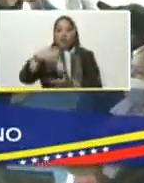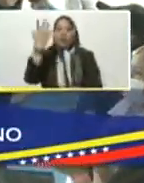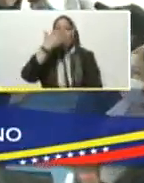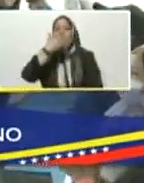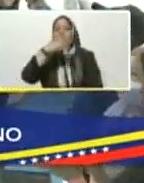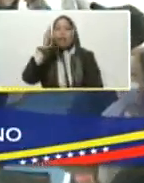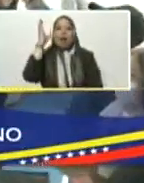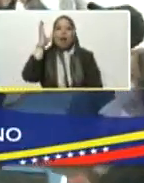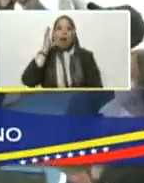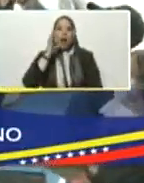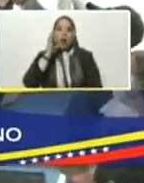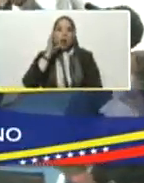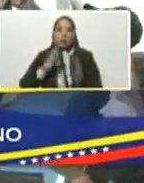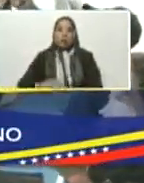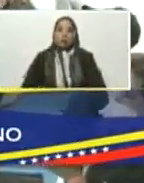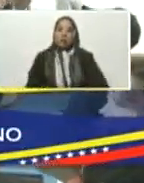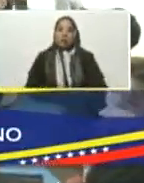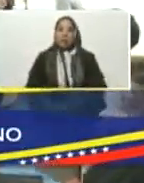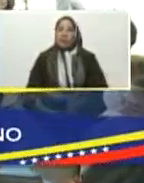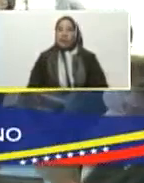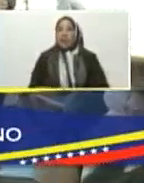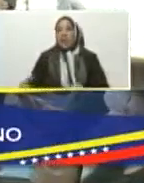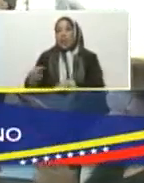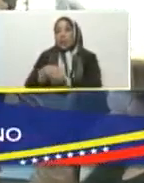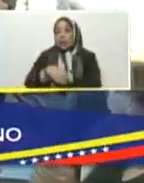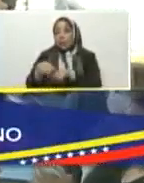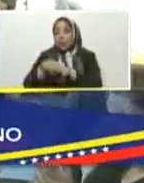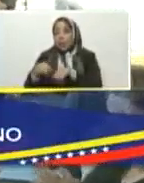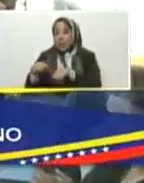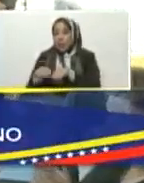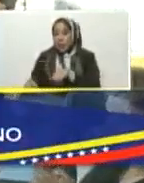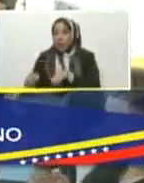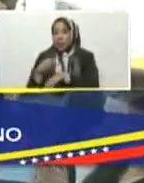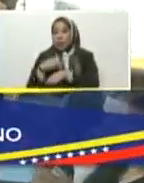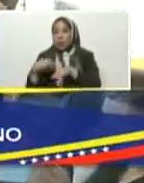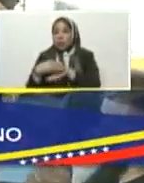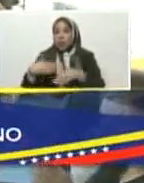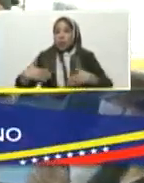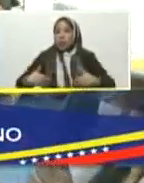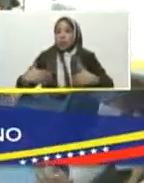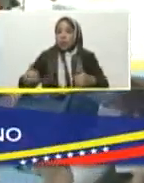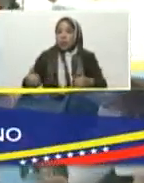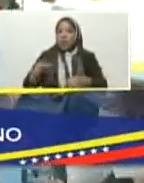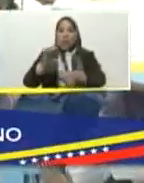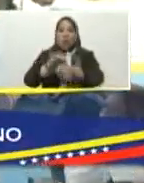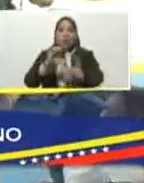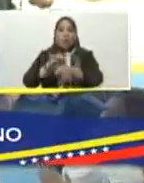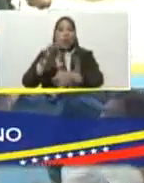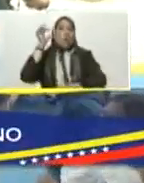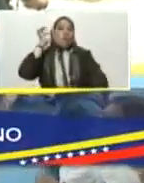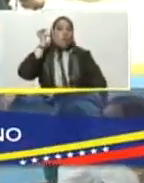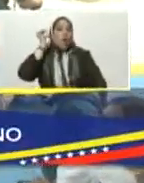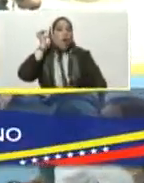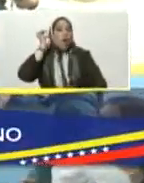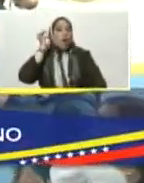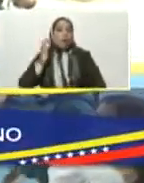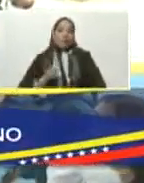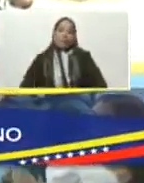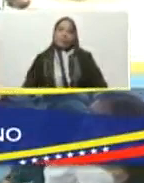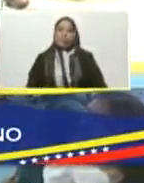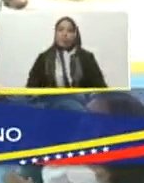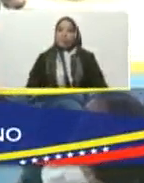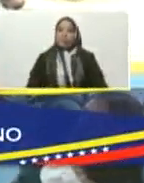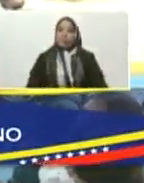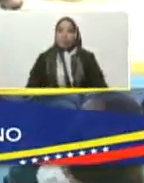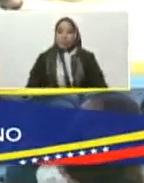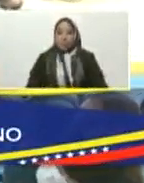Lacaba Evangelista, y por la ministra del Poder Popular para la Salud, Magaly Gutiérrez Viña.